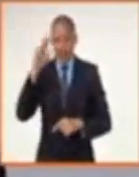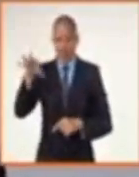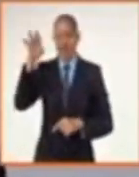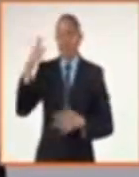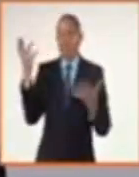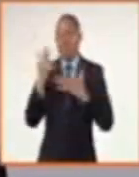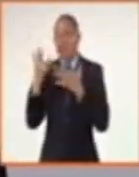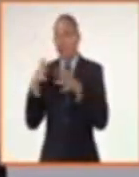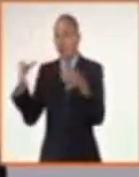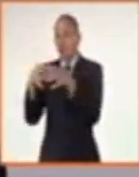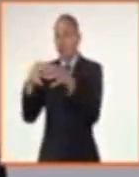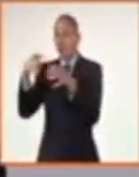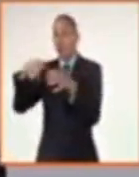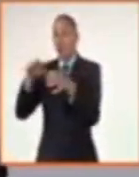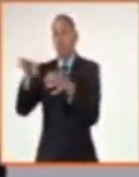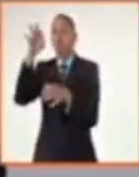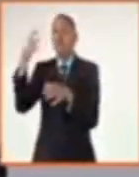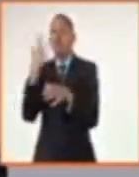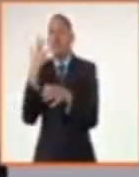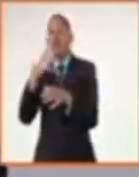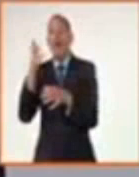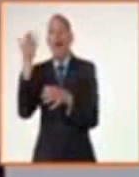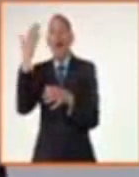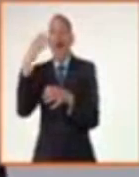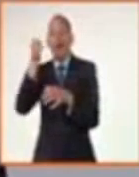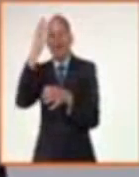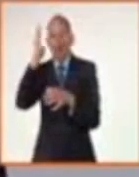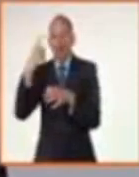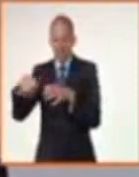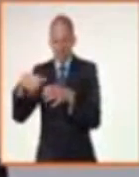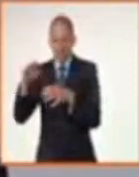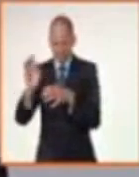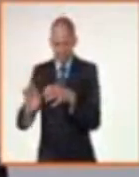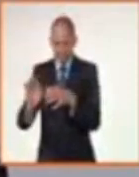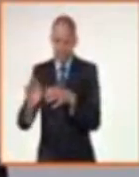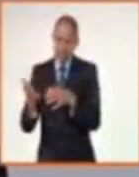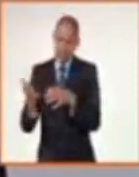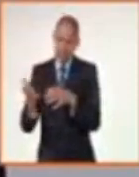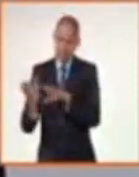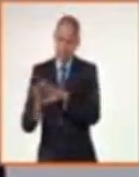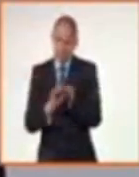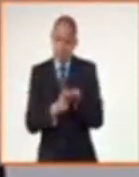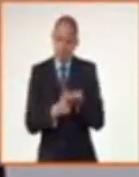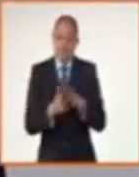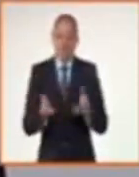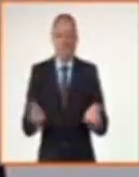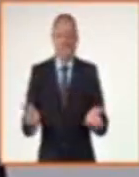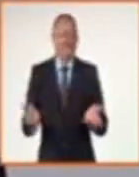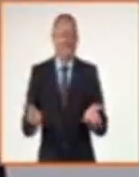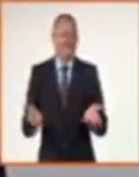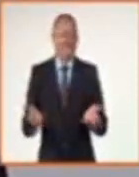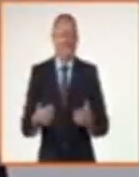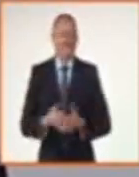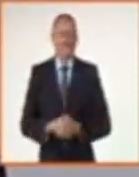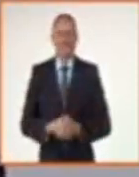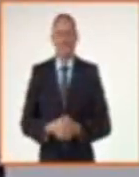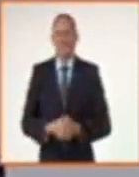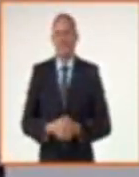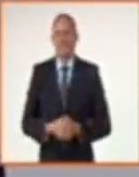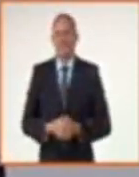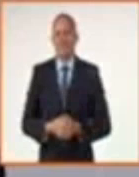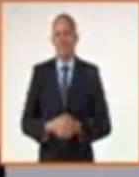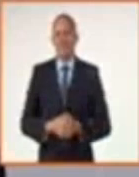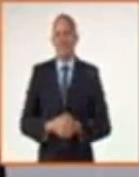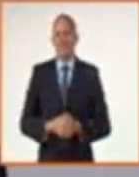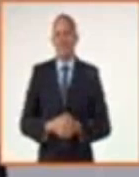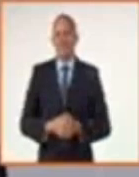el reconteo de votos en la Florida. Esto es algo, pasó hace 20 años, pero hay que recordarlo también. Otro de los aspectos que